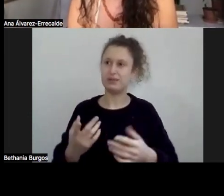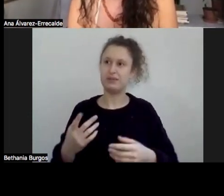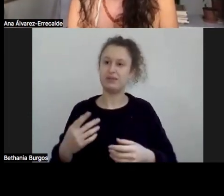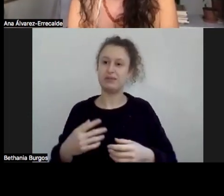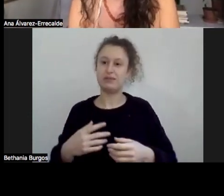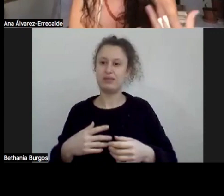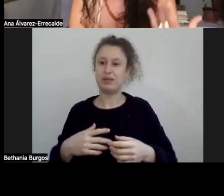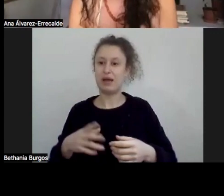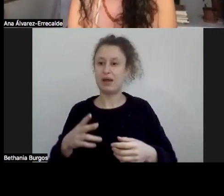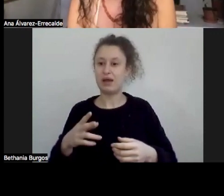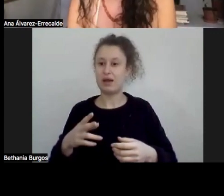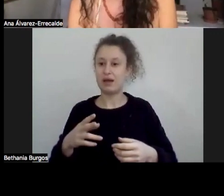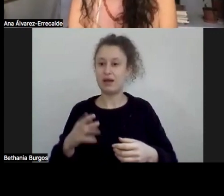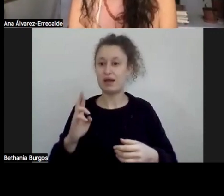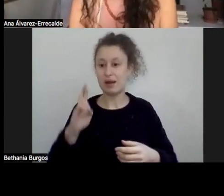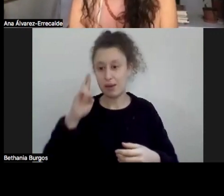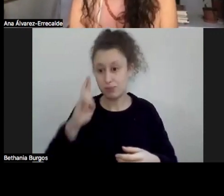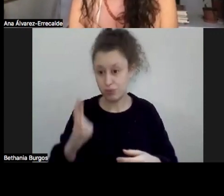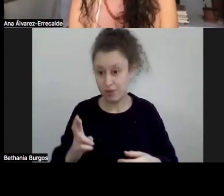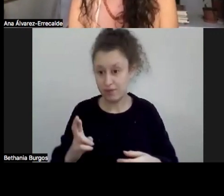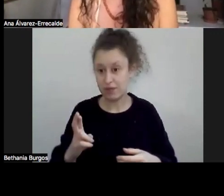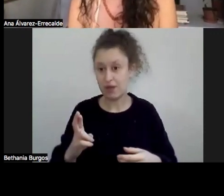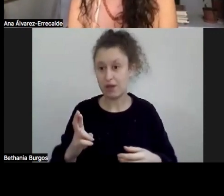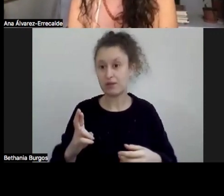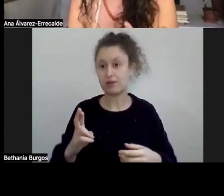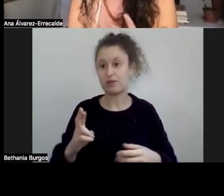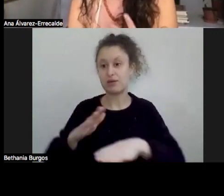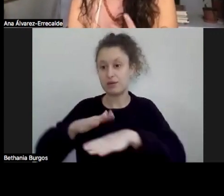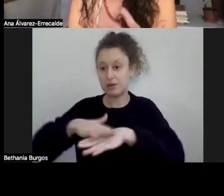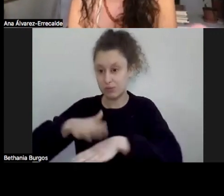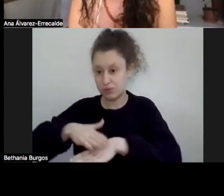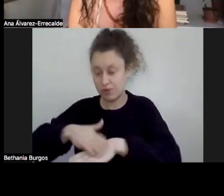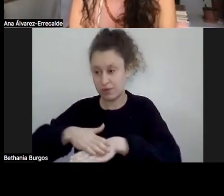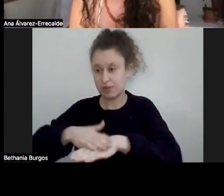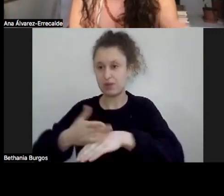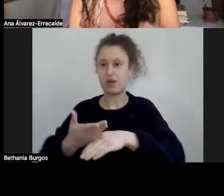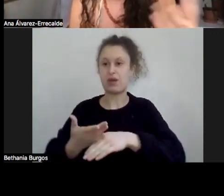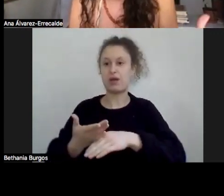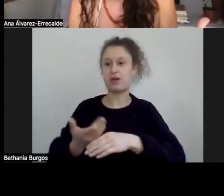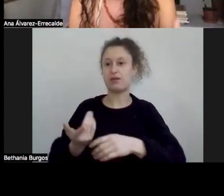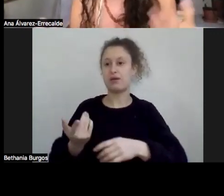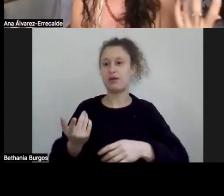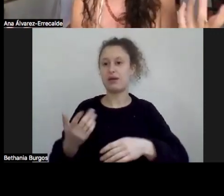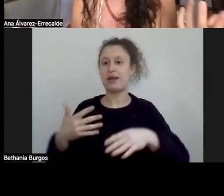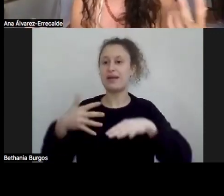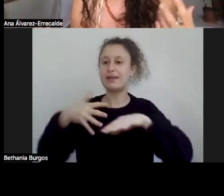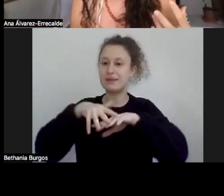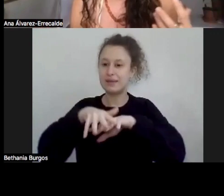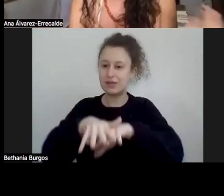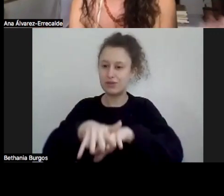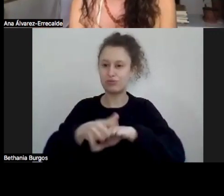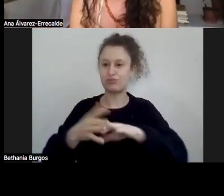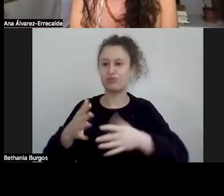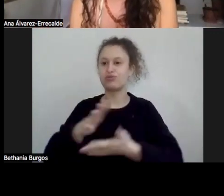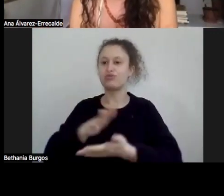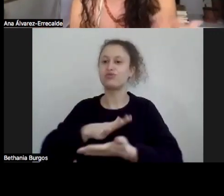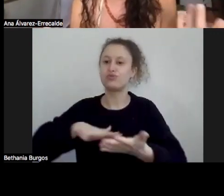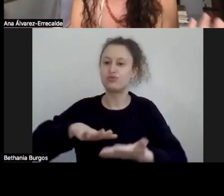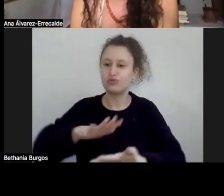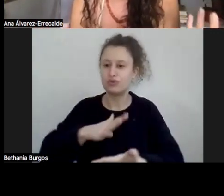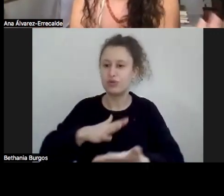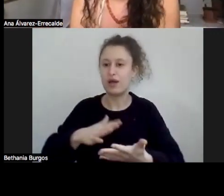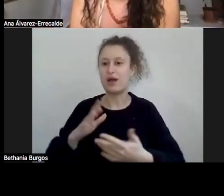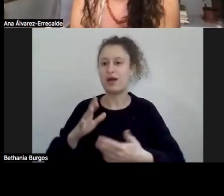La responsabilidad de si hay que dar medicación, la integración social a nivel de si es un niño,